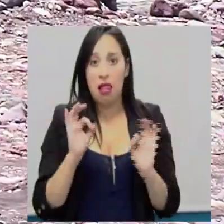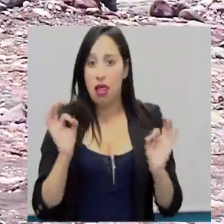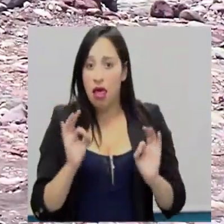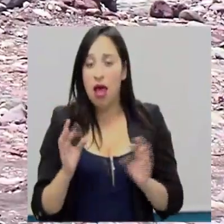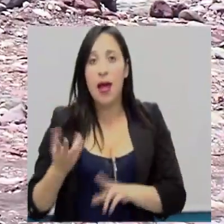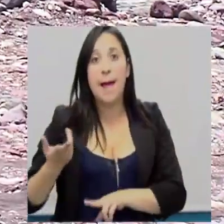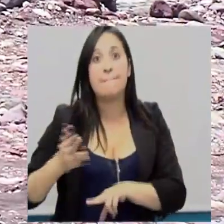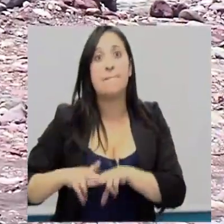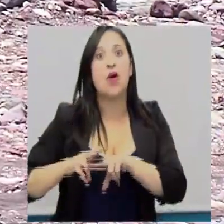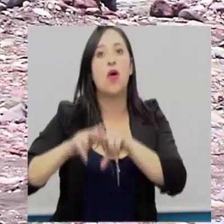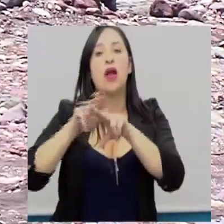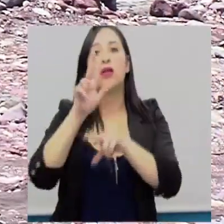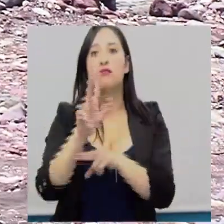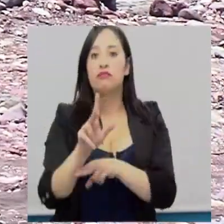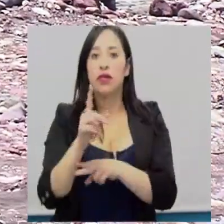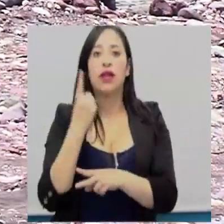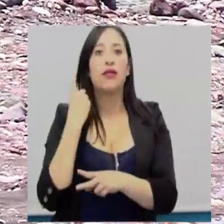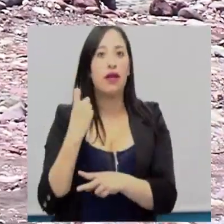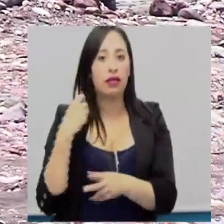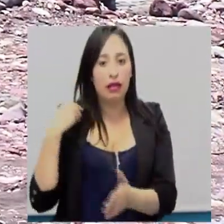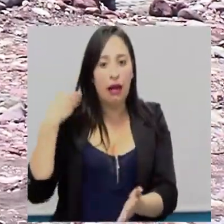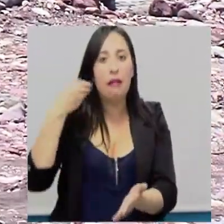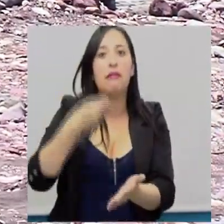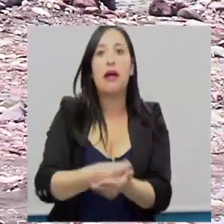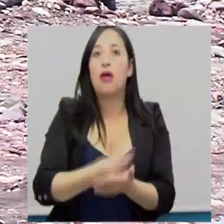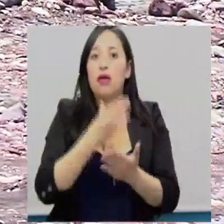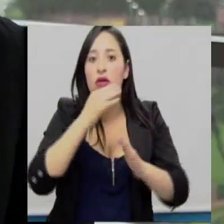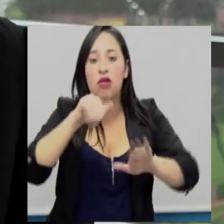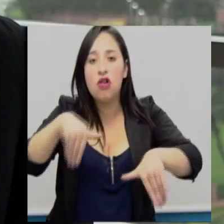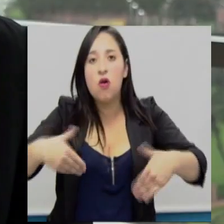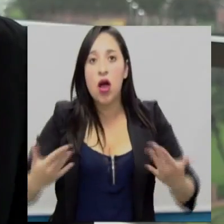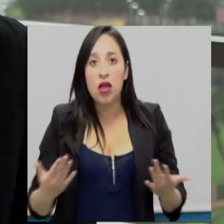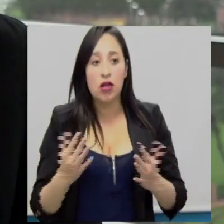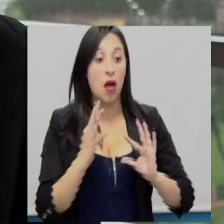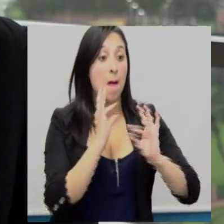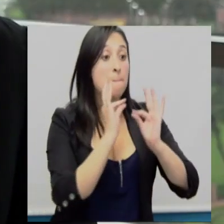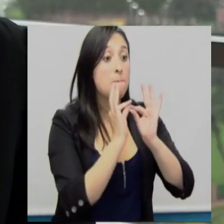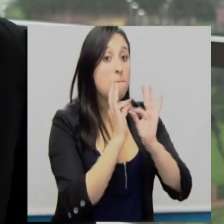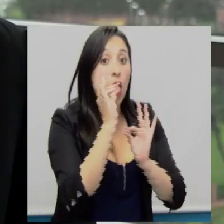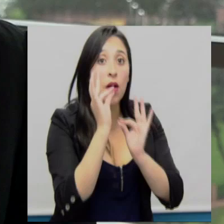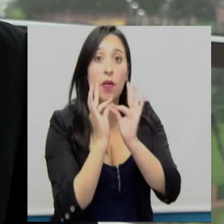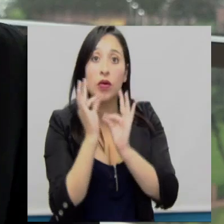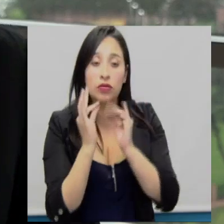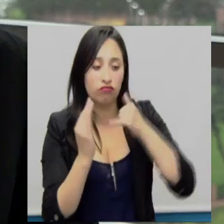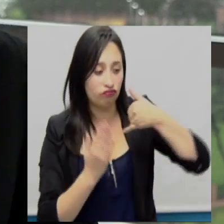los intereses de mora por el incumplimiento en los pagos pactados. Muchos municipios